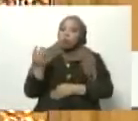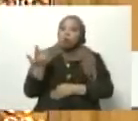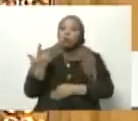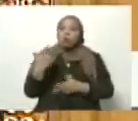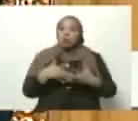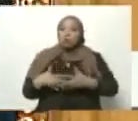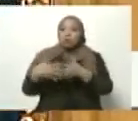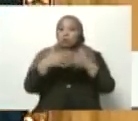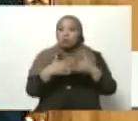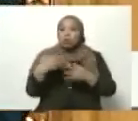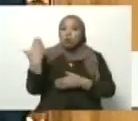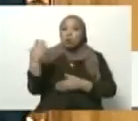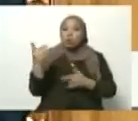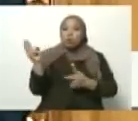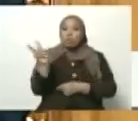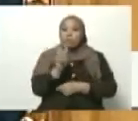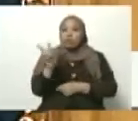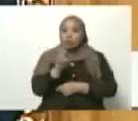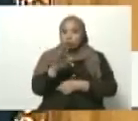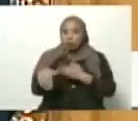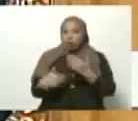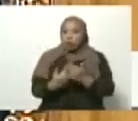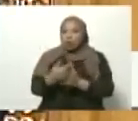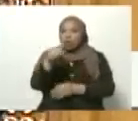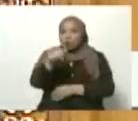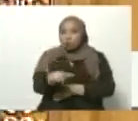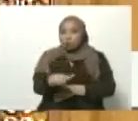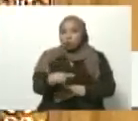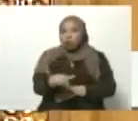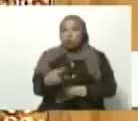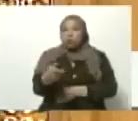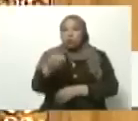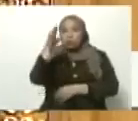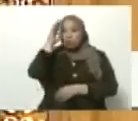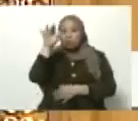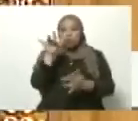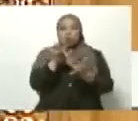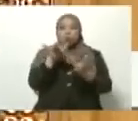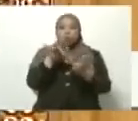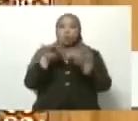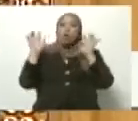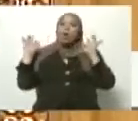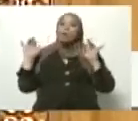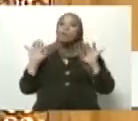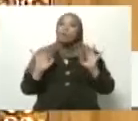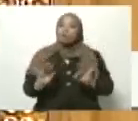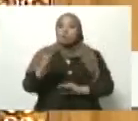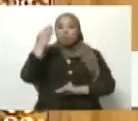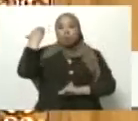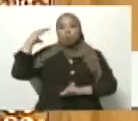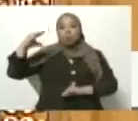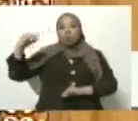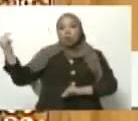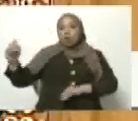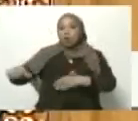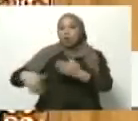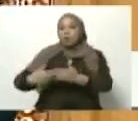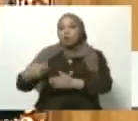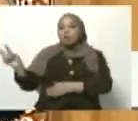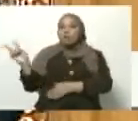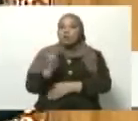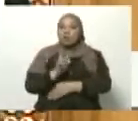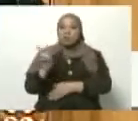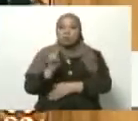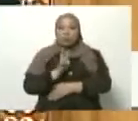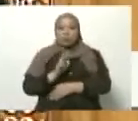mercenarios colombianos y venezolanos desde Colombia, ataque militar directo de tropas colombianas a Venezuela,